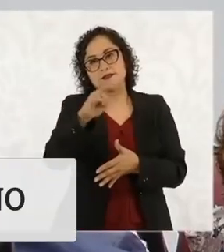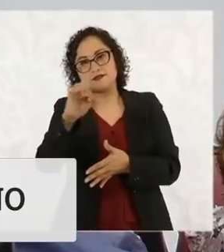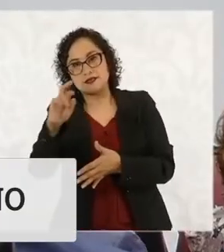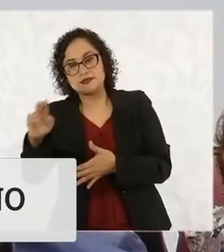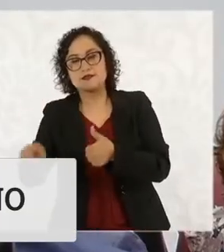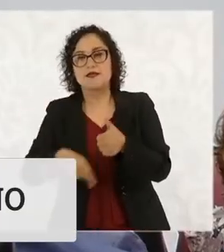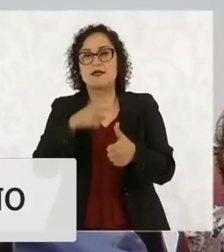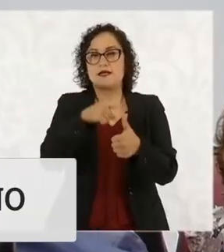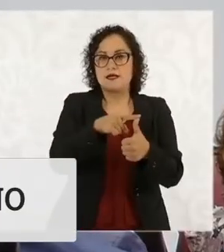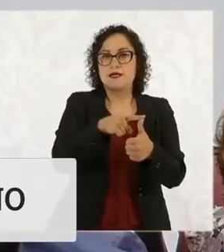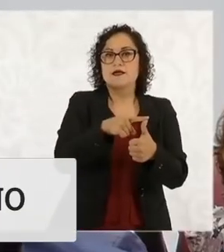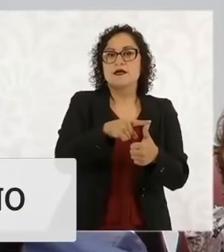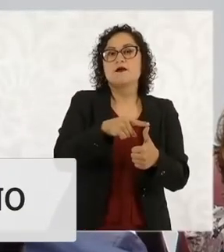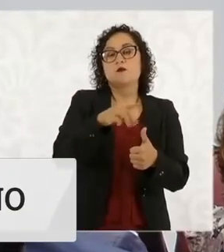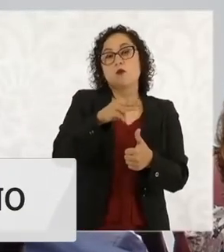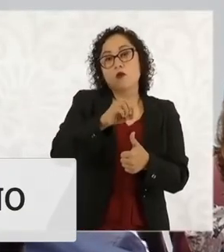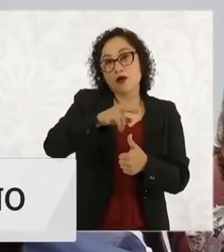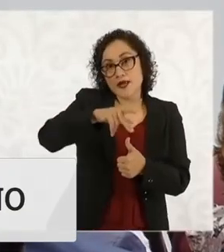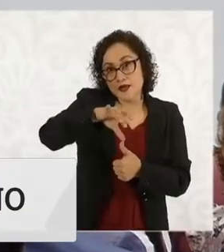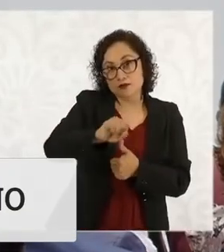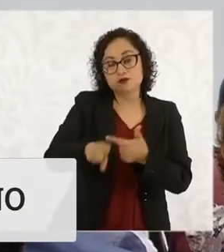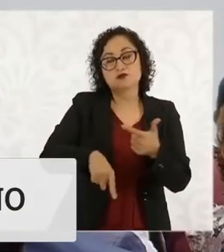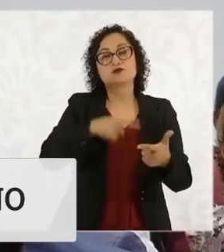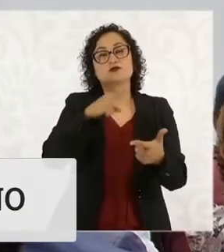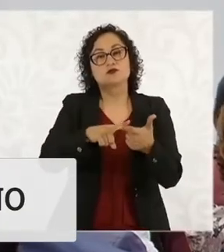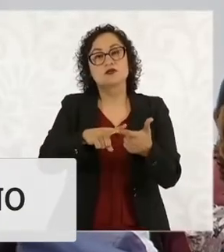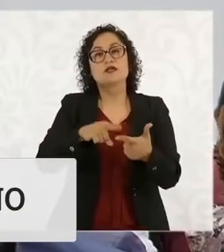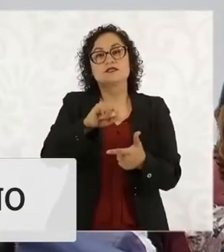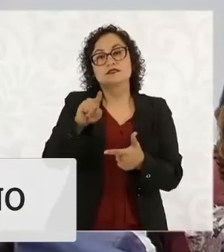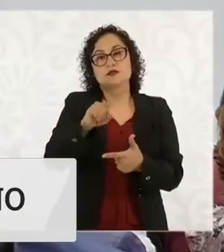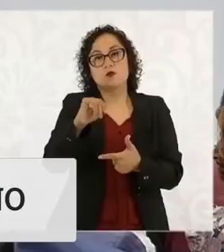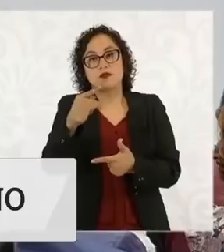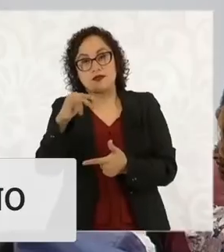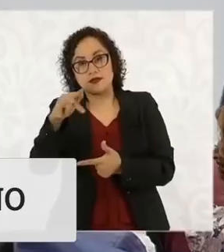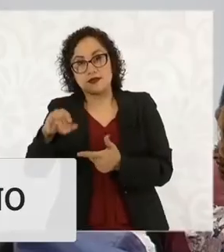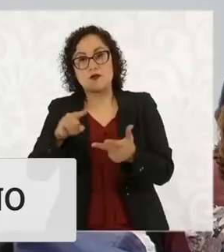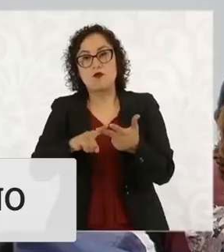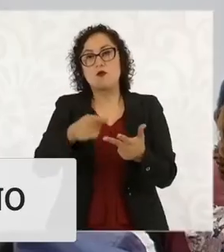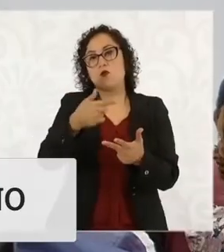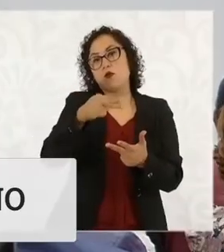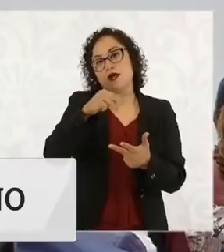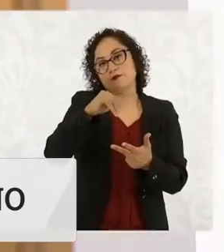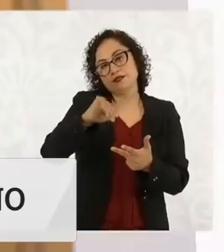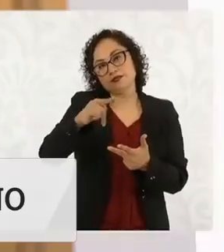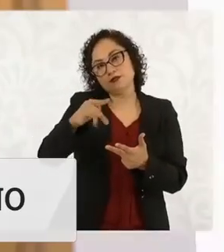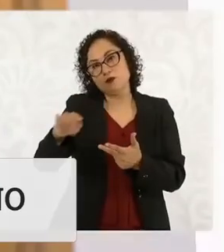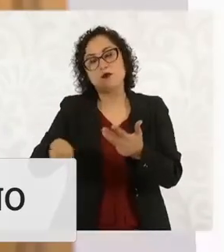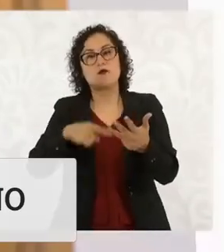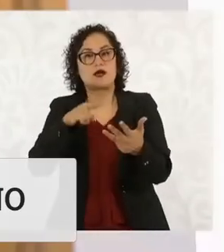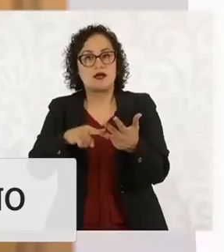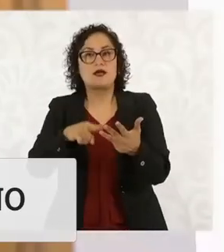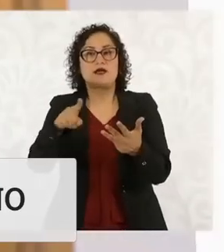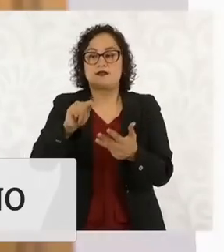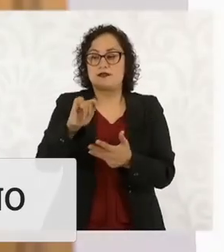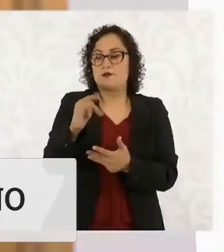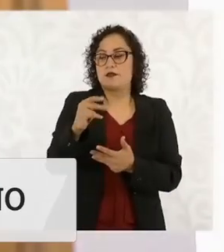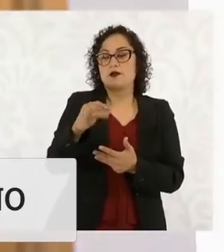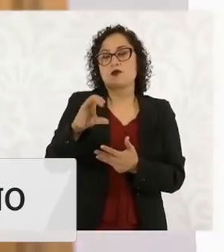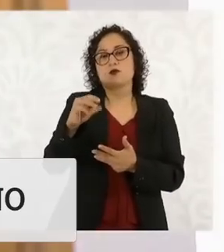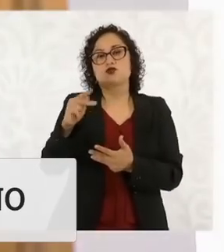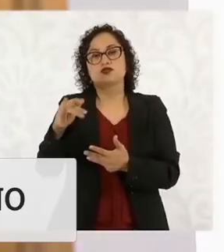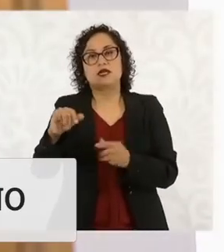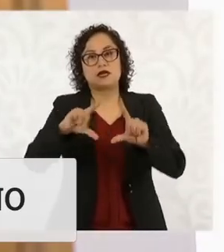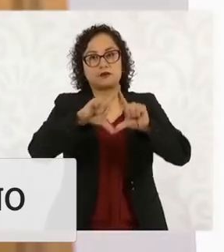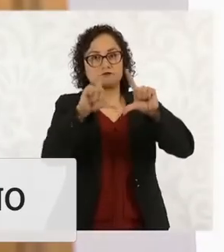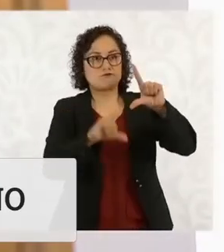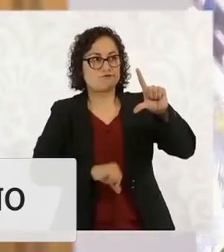Circuito Tierra y Libertad en Morelos, Salina Cruz, Zihuatanejo, Guaymas, Chihuahua y Tepic, Compostela.